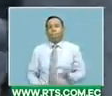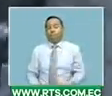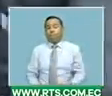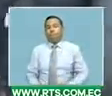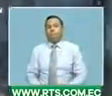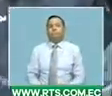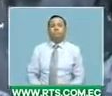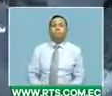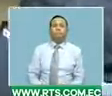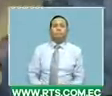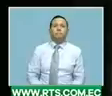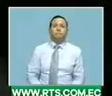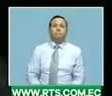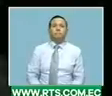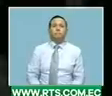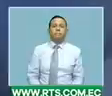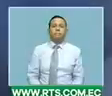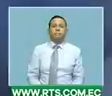Ceballos.